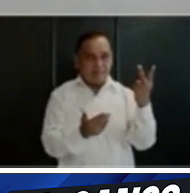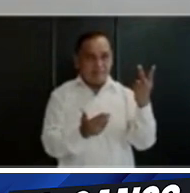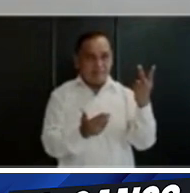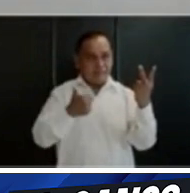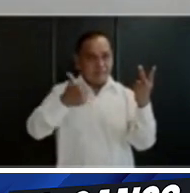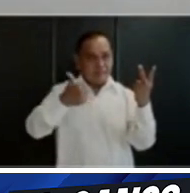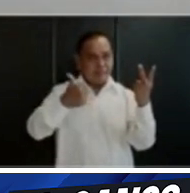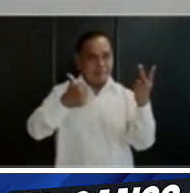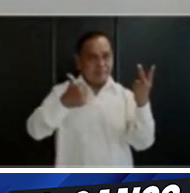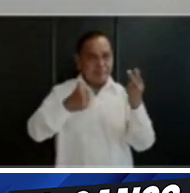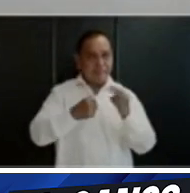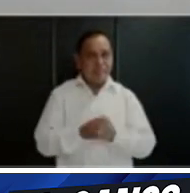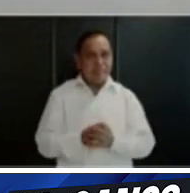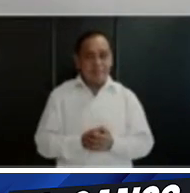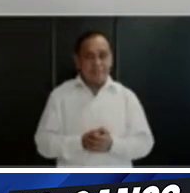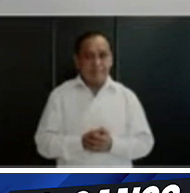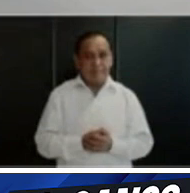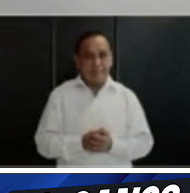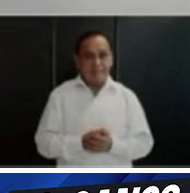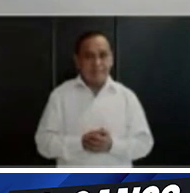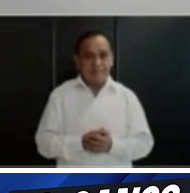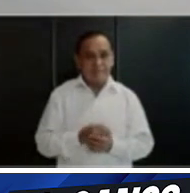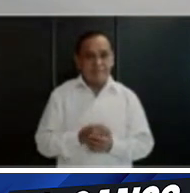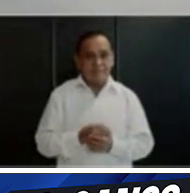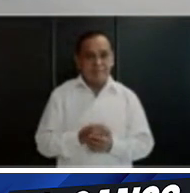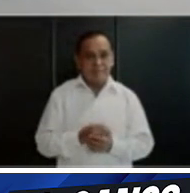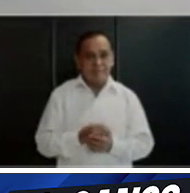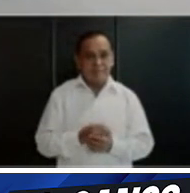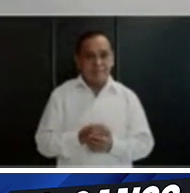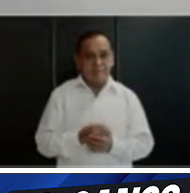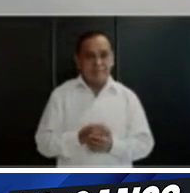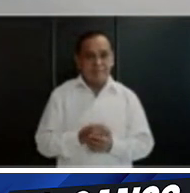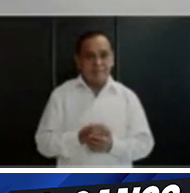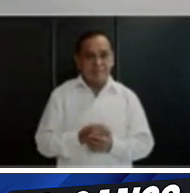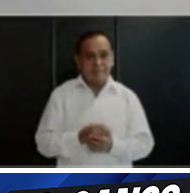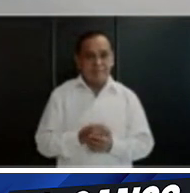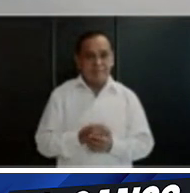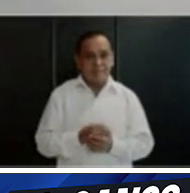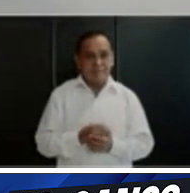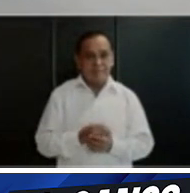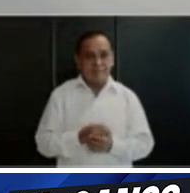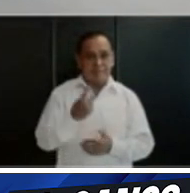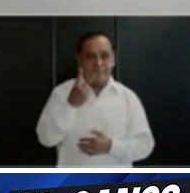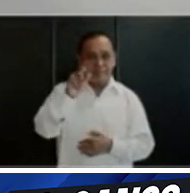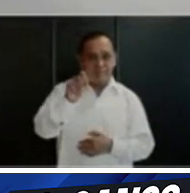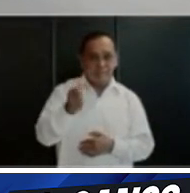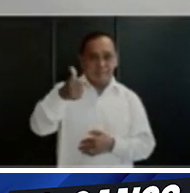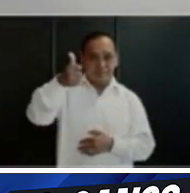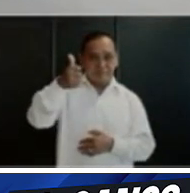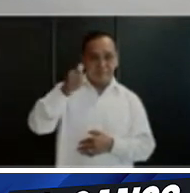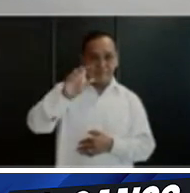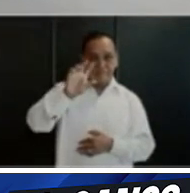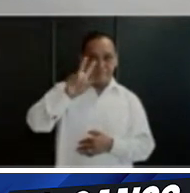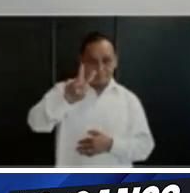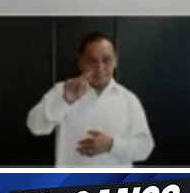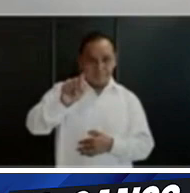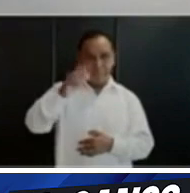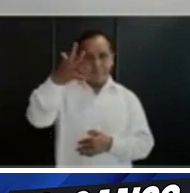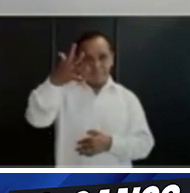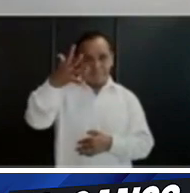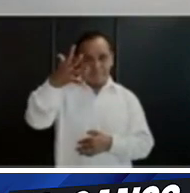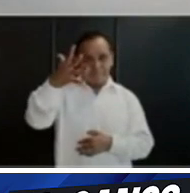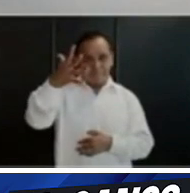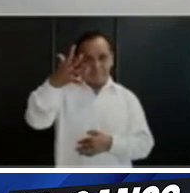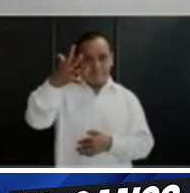bueno, quién sabe. De pago, 2.5. Dice, no sé qué, 2.5. Y ya.